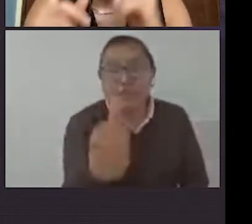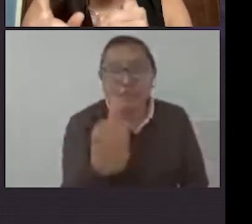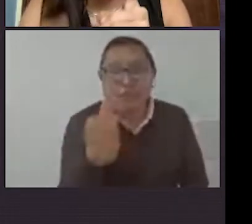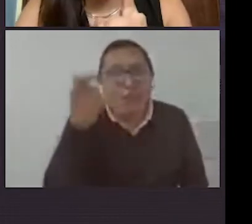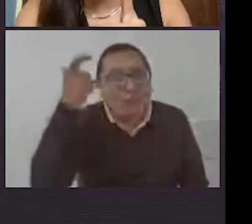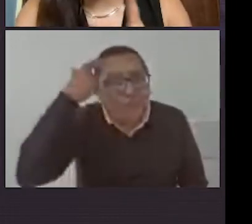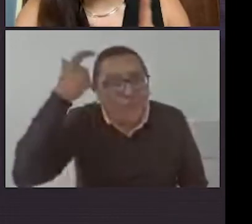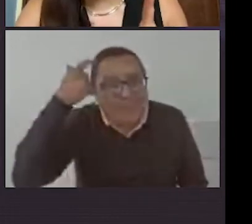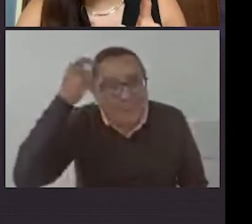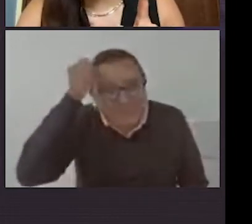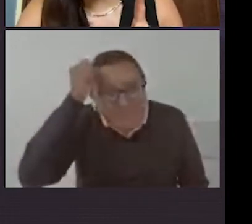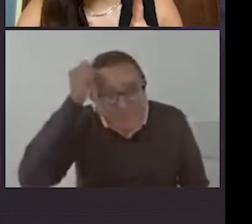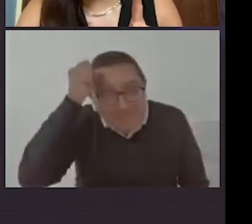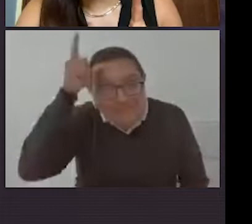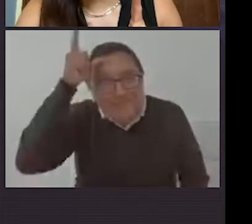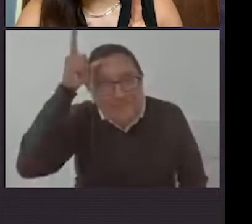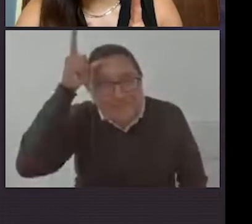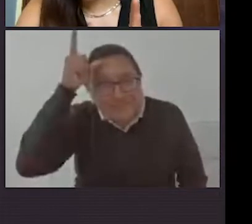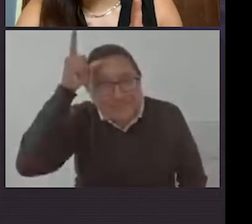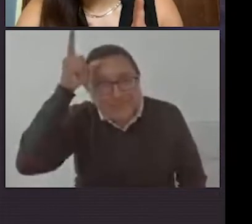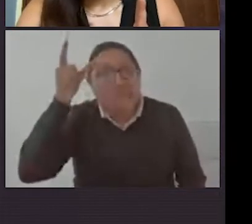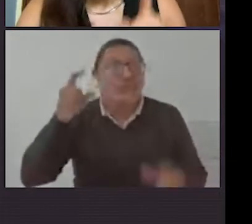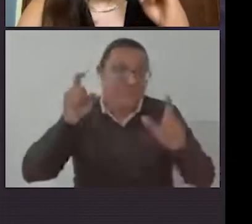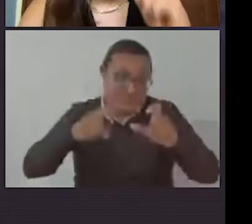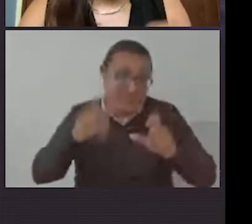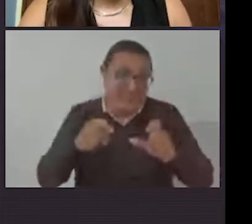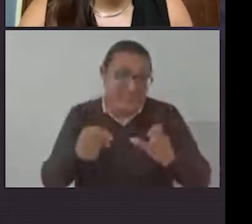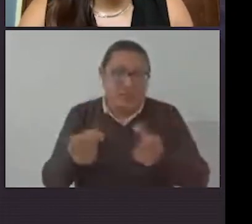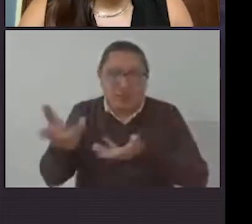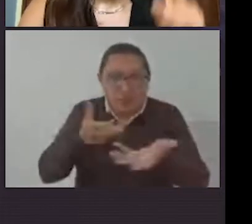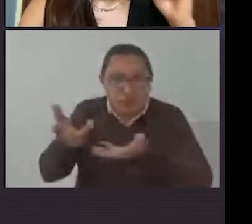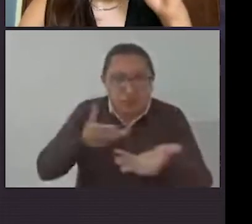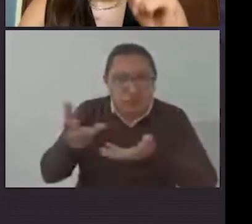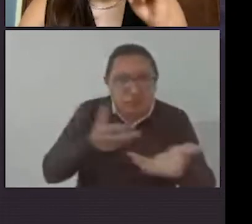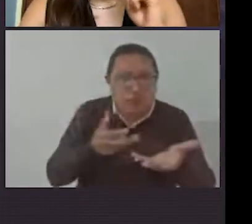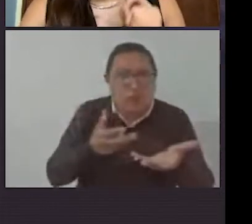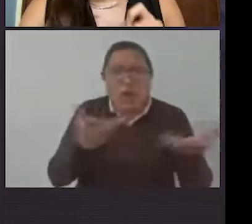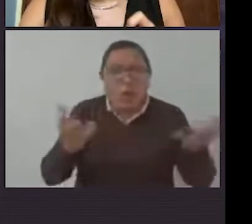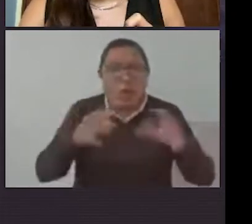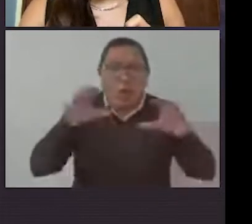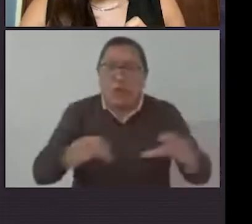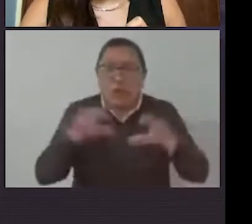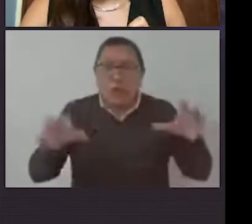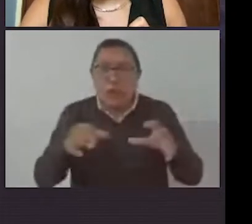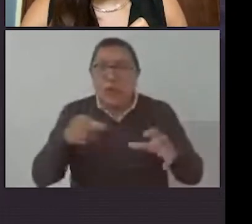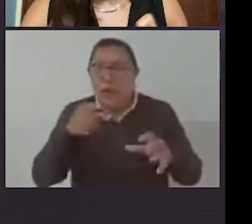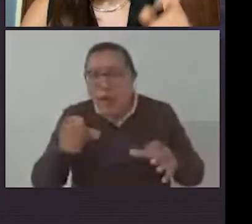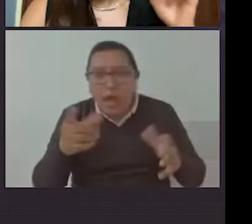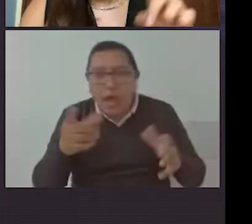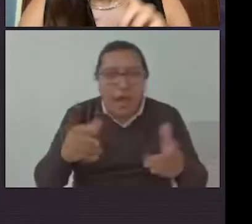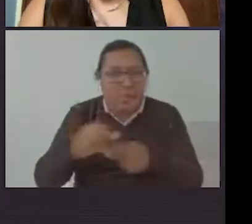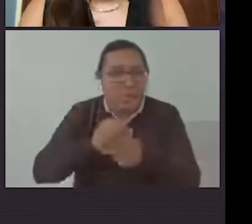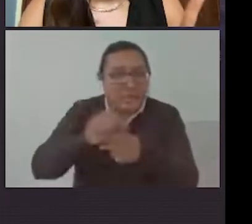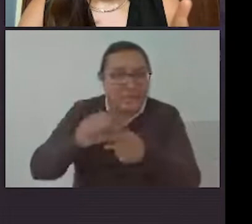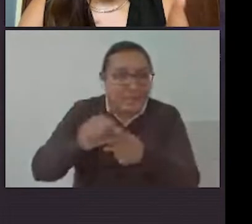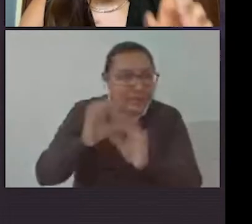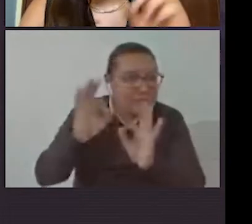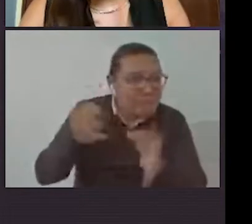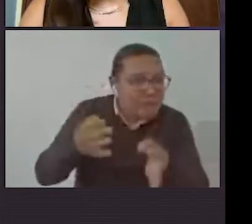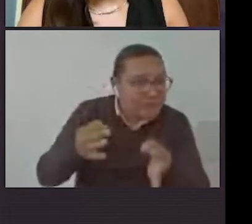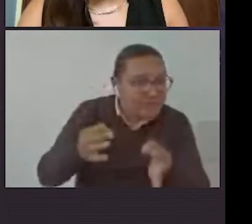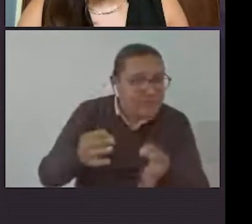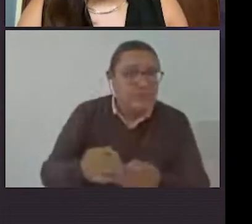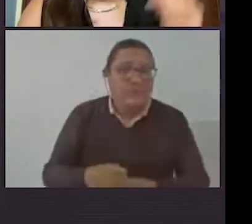eso necesito ver sus interacciones en el chat para saber cuándo ustedes hagan el ejercicio. No me creas